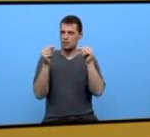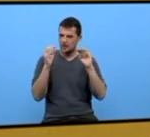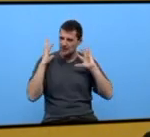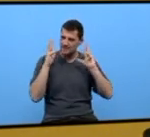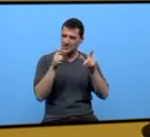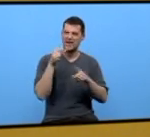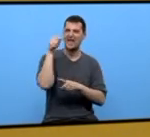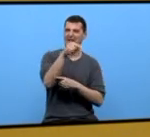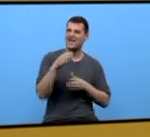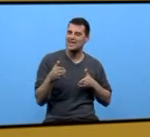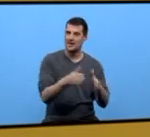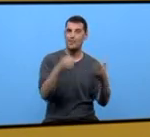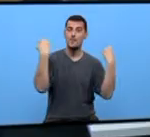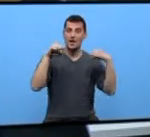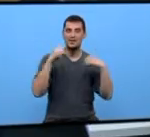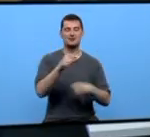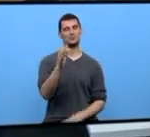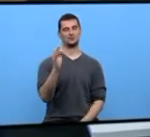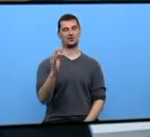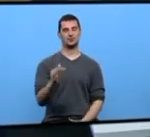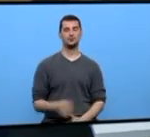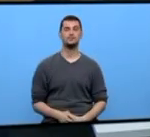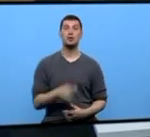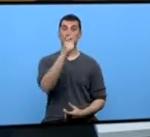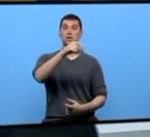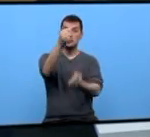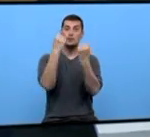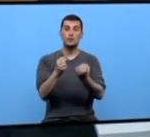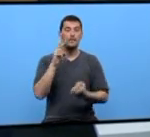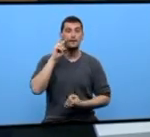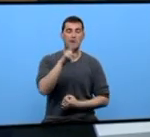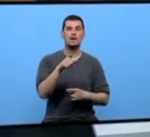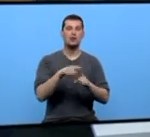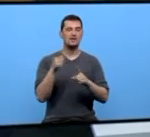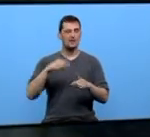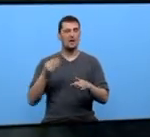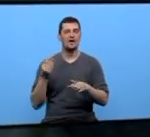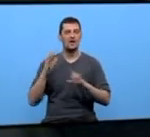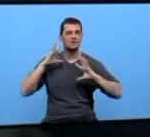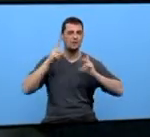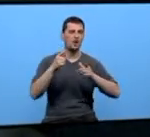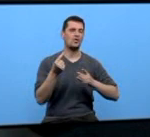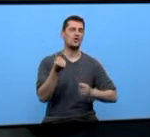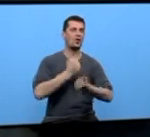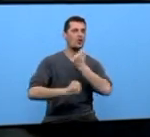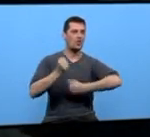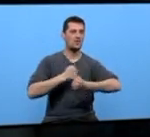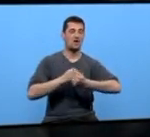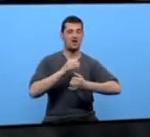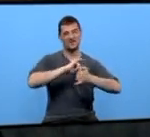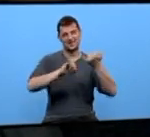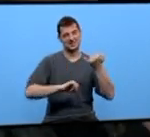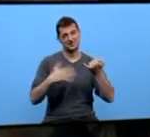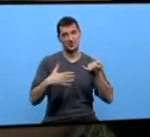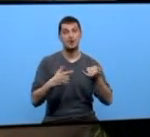os esforzos, pois está moi ben. Os expertos valoran tamén o esforzo inversor da entidade por manter nestes tempos de dificultade